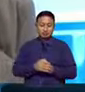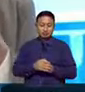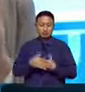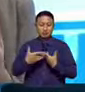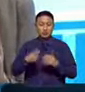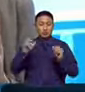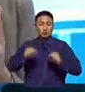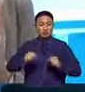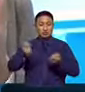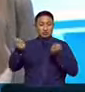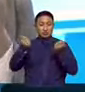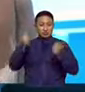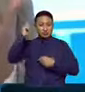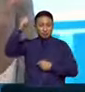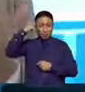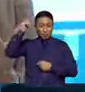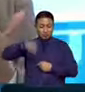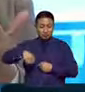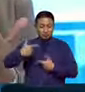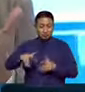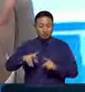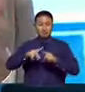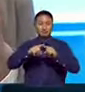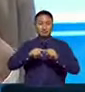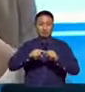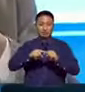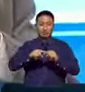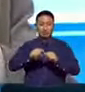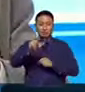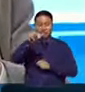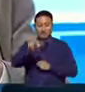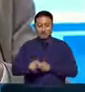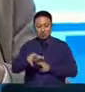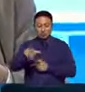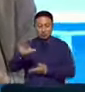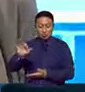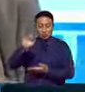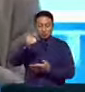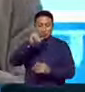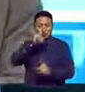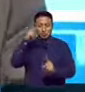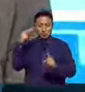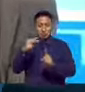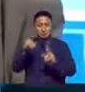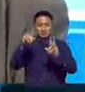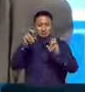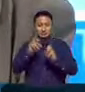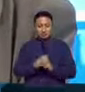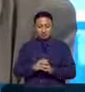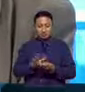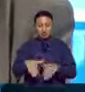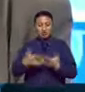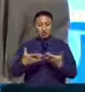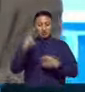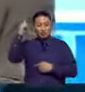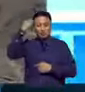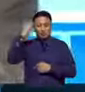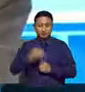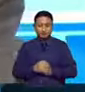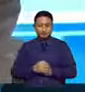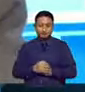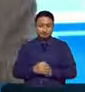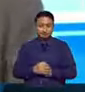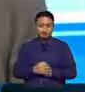gobernabilidad depende de la visión que tienen los representantes sobre el sentido que tiene que tener el gobierno.